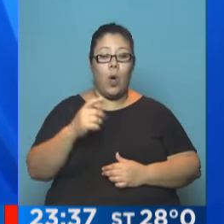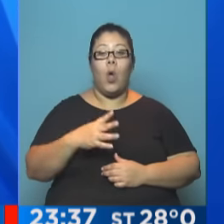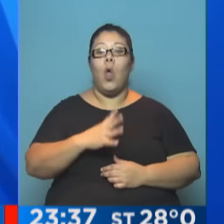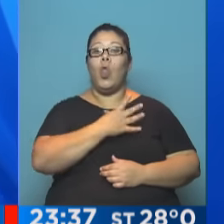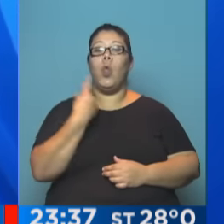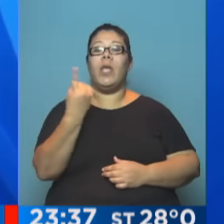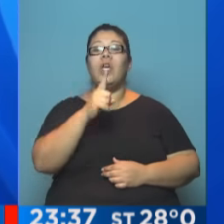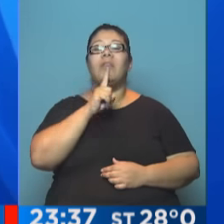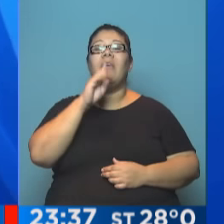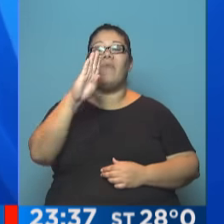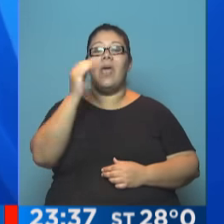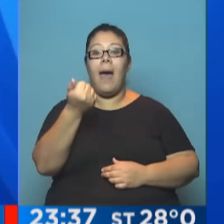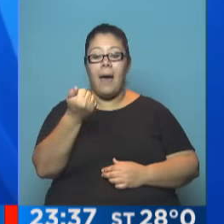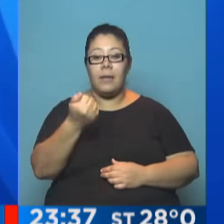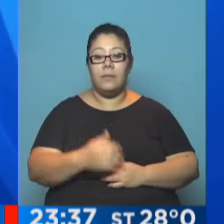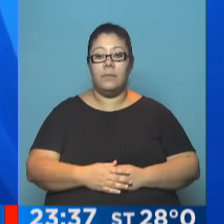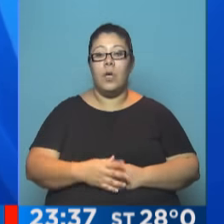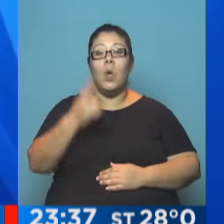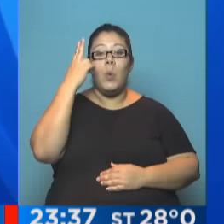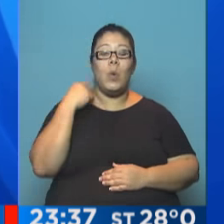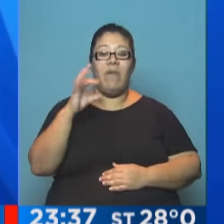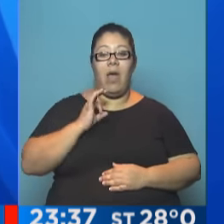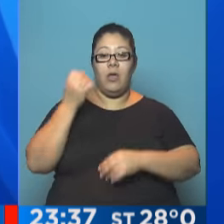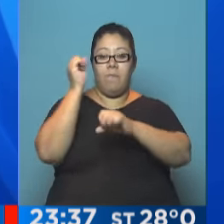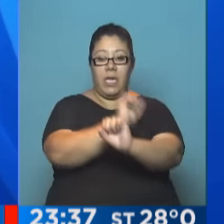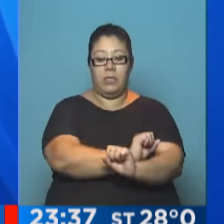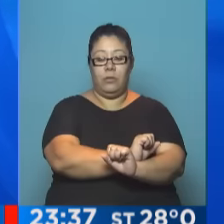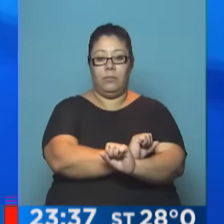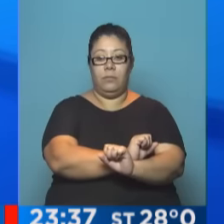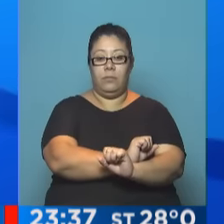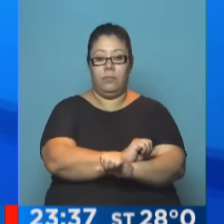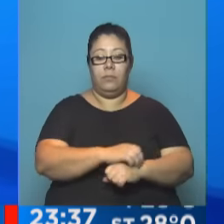Buenos Aires, 9 años de prisión.